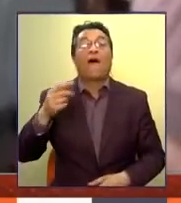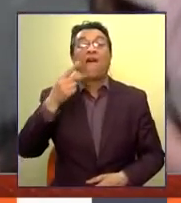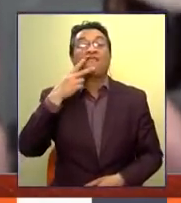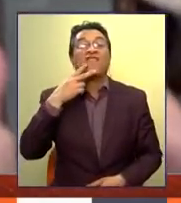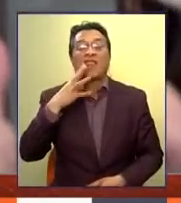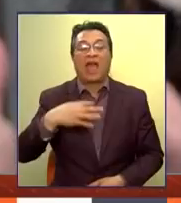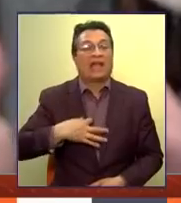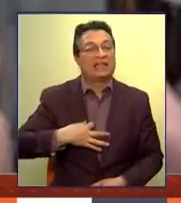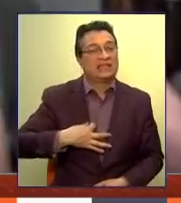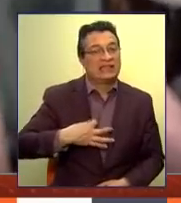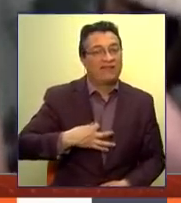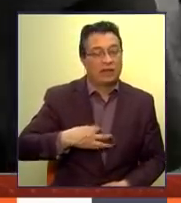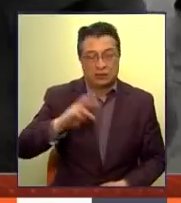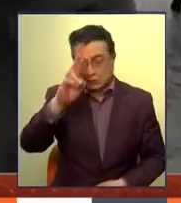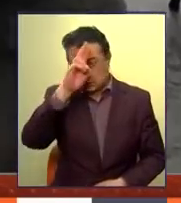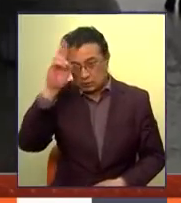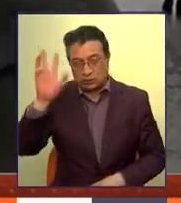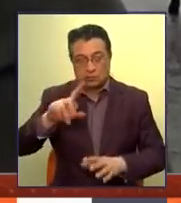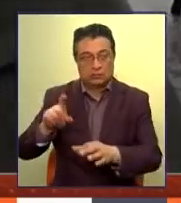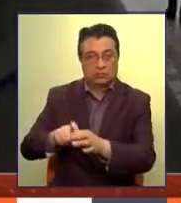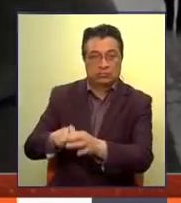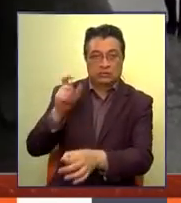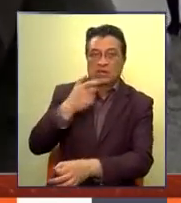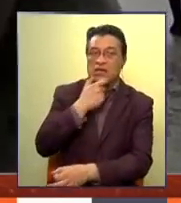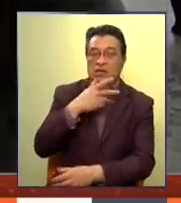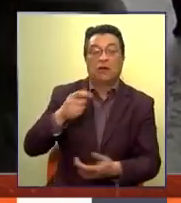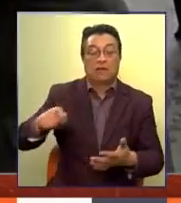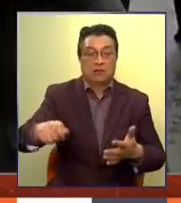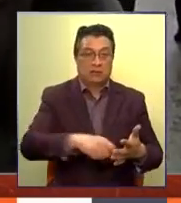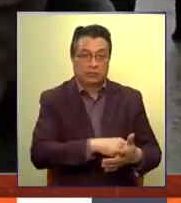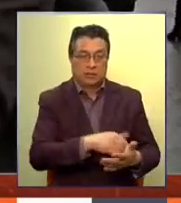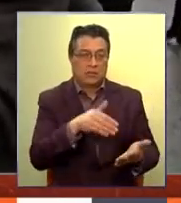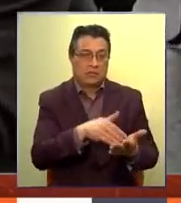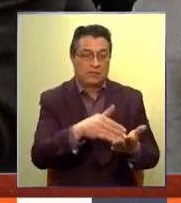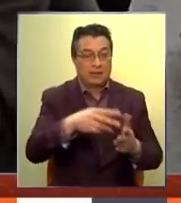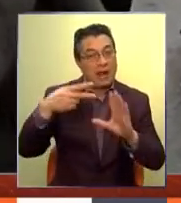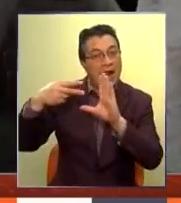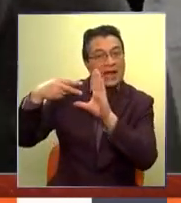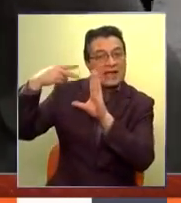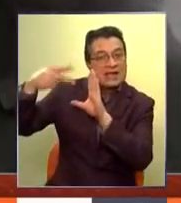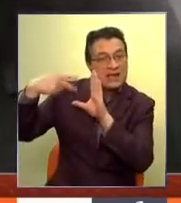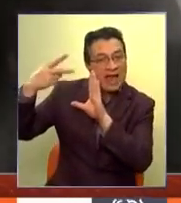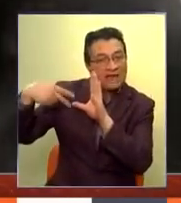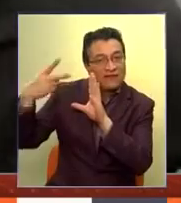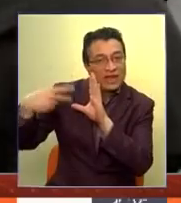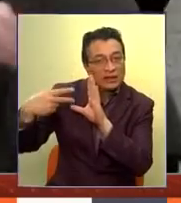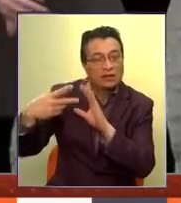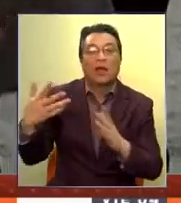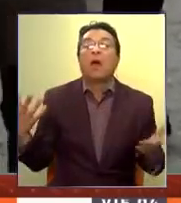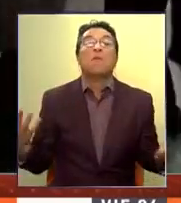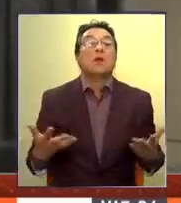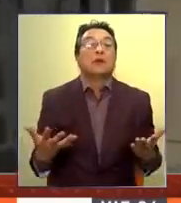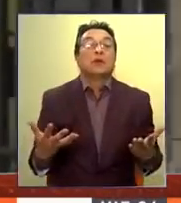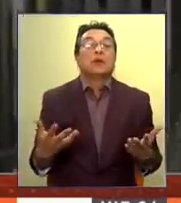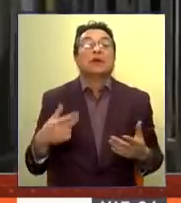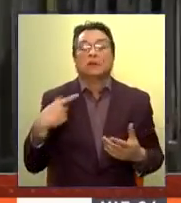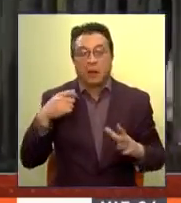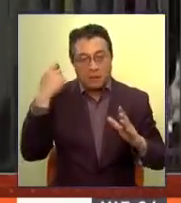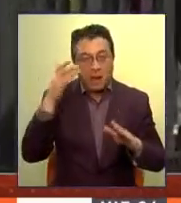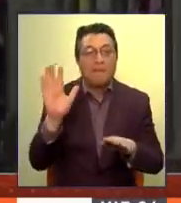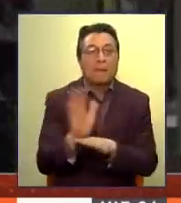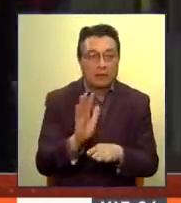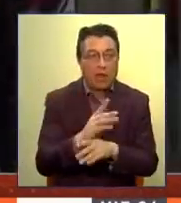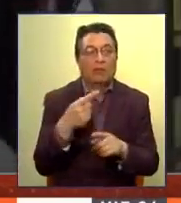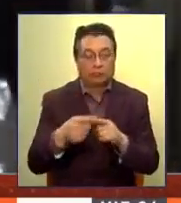de la corona británica, firmaron un contrato millonario con Netflix, claro, para realizar series, documentales y